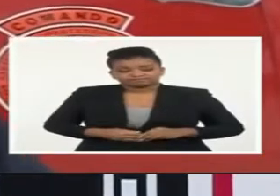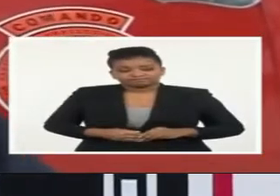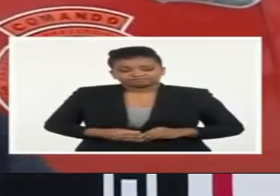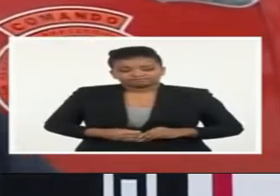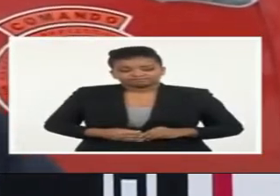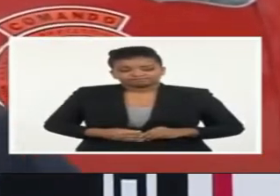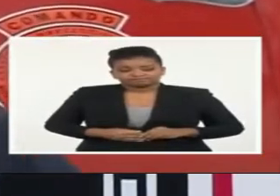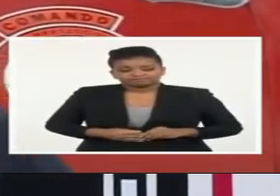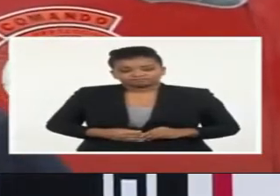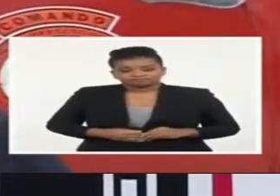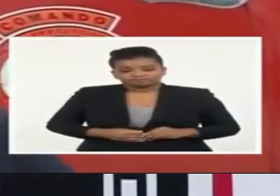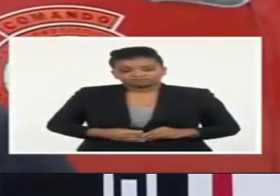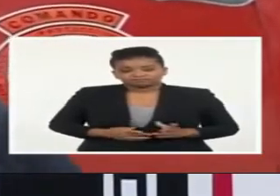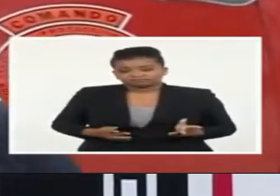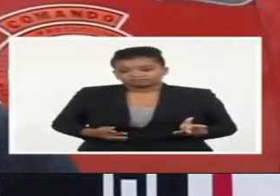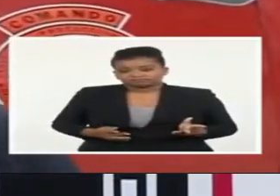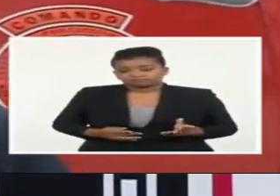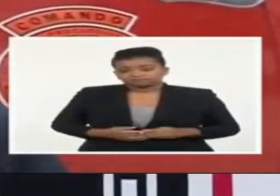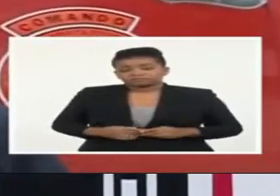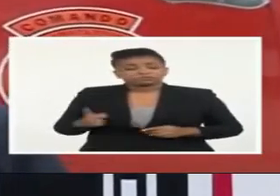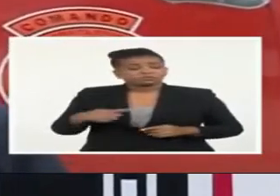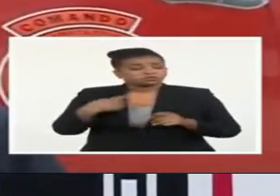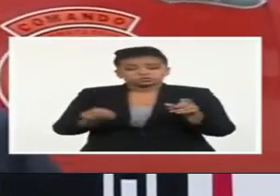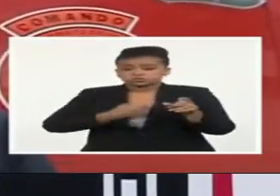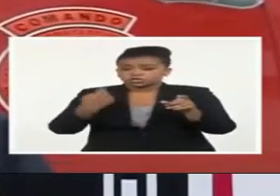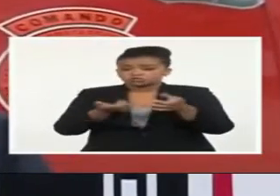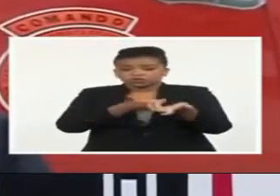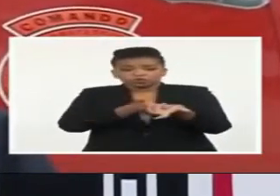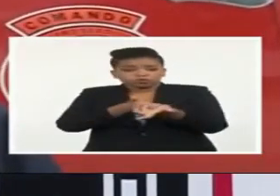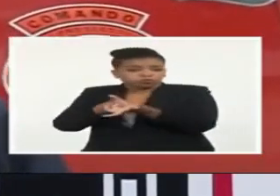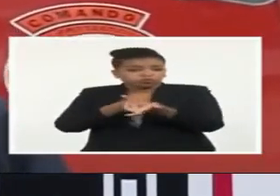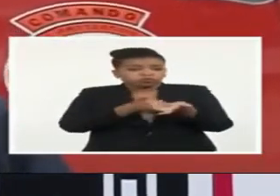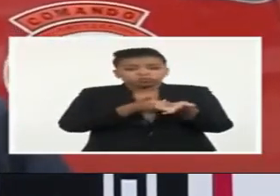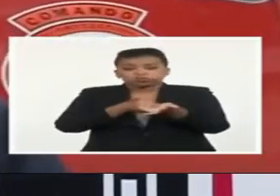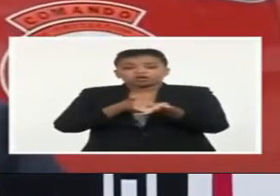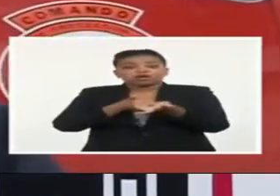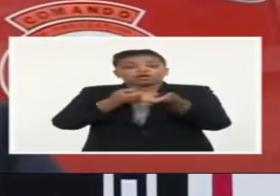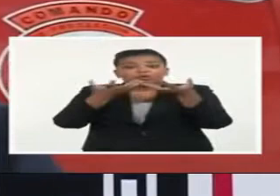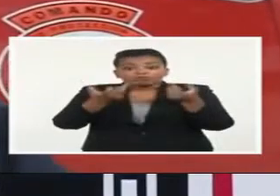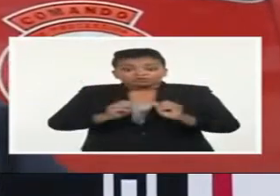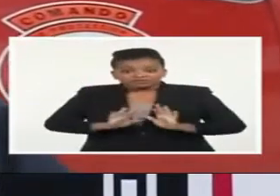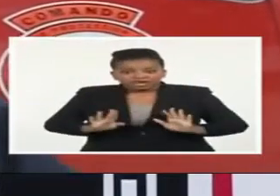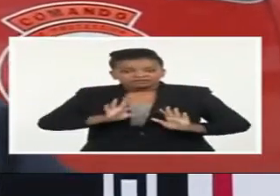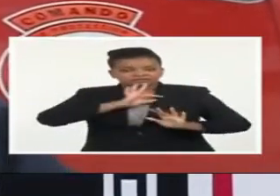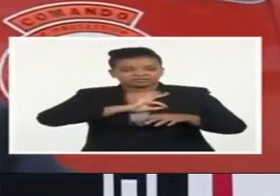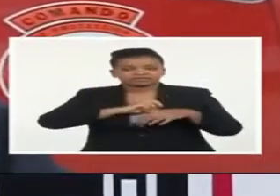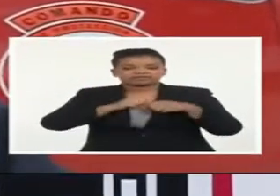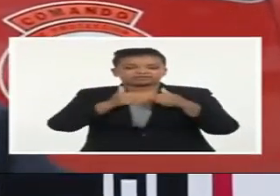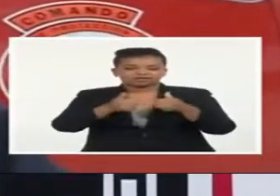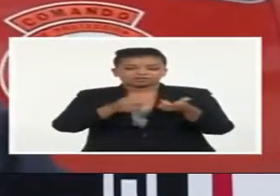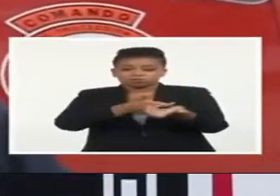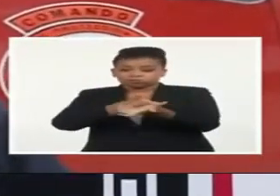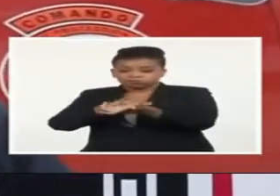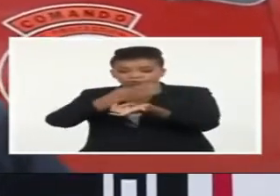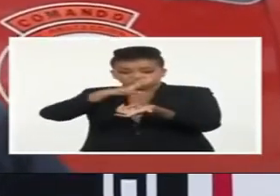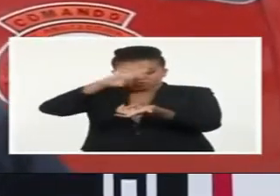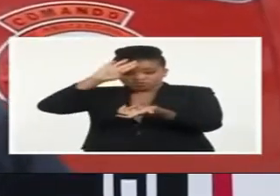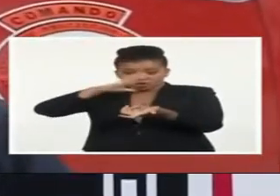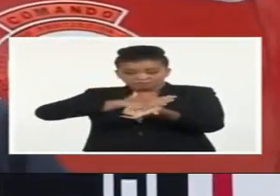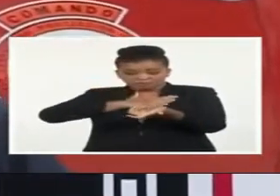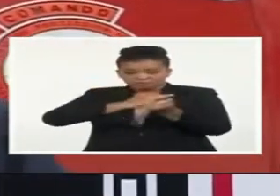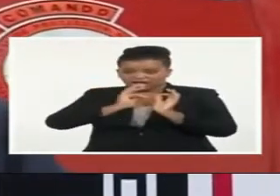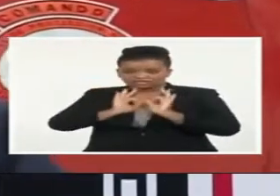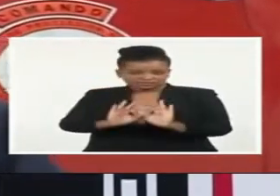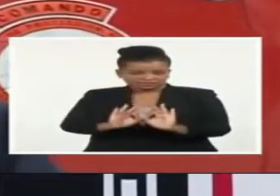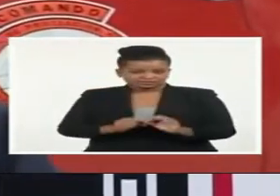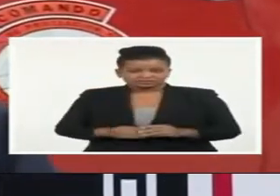llegaste al poder, Canel, pero nunca te pusiste para poder hacer una termoeléctrica y